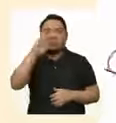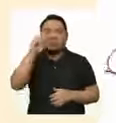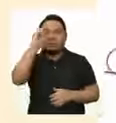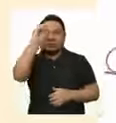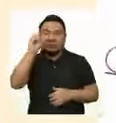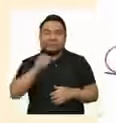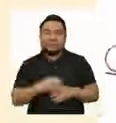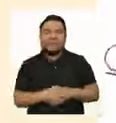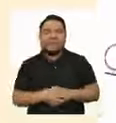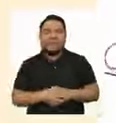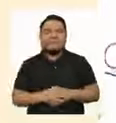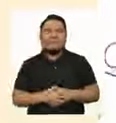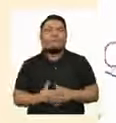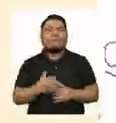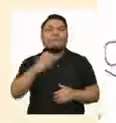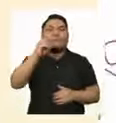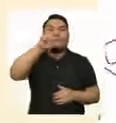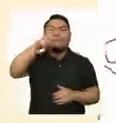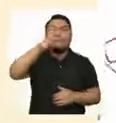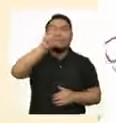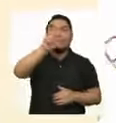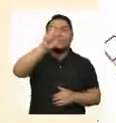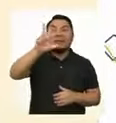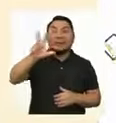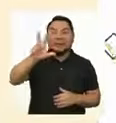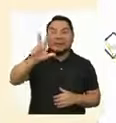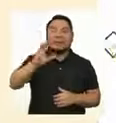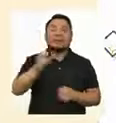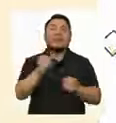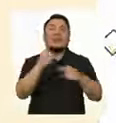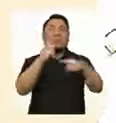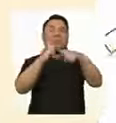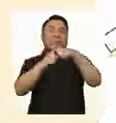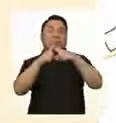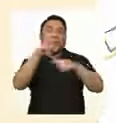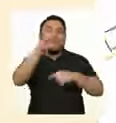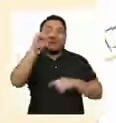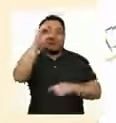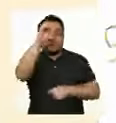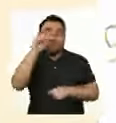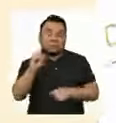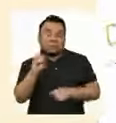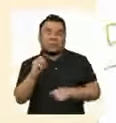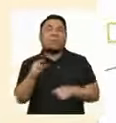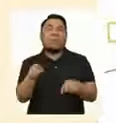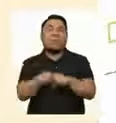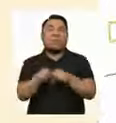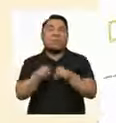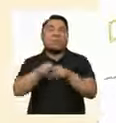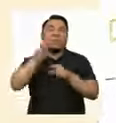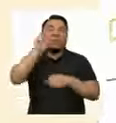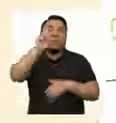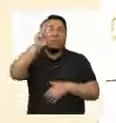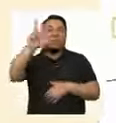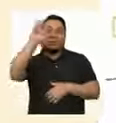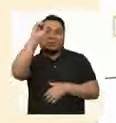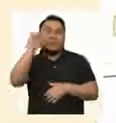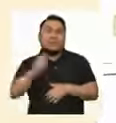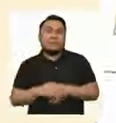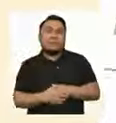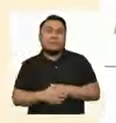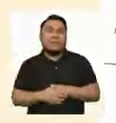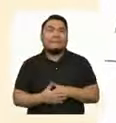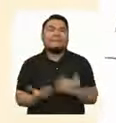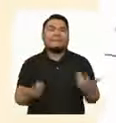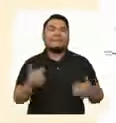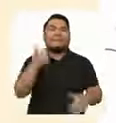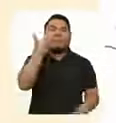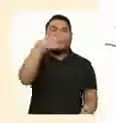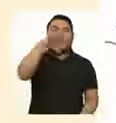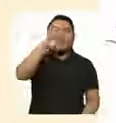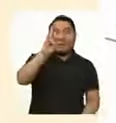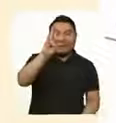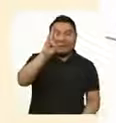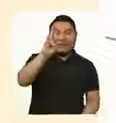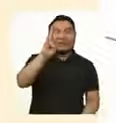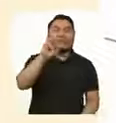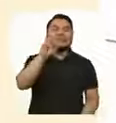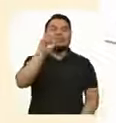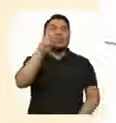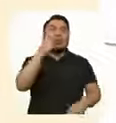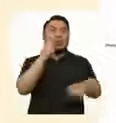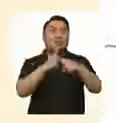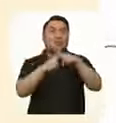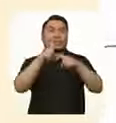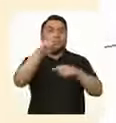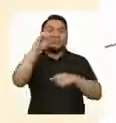20%. 23 centésimos por 100% es igual a 23%. 17 centésimos